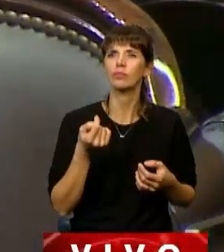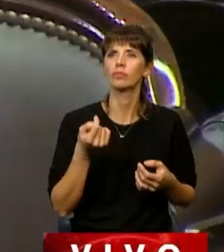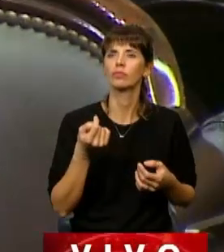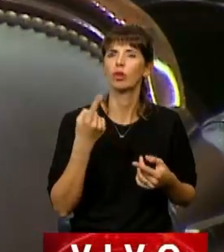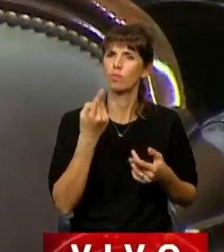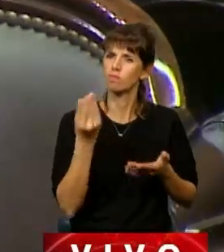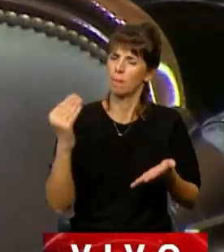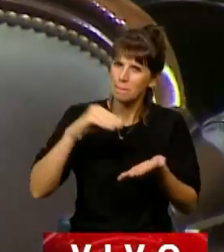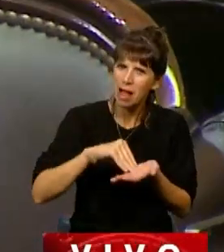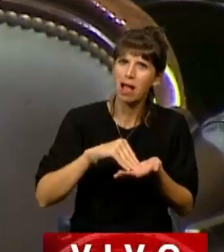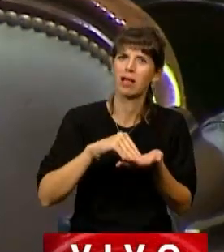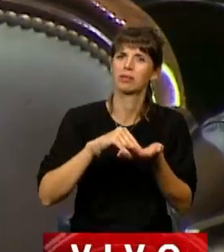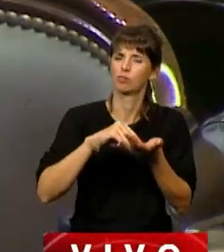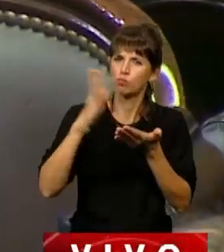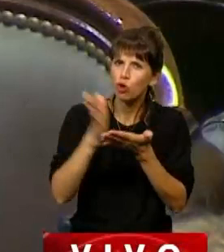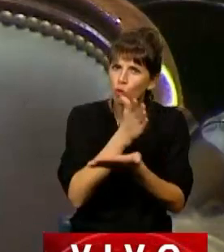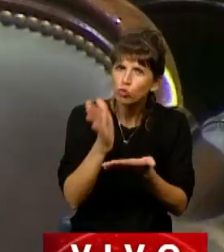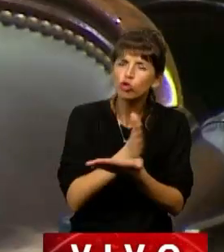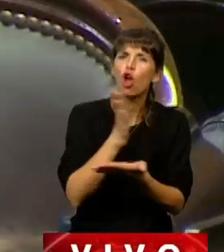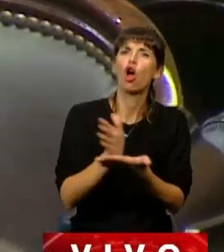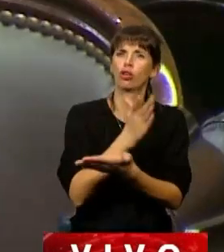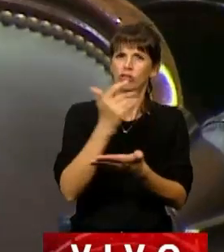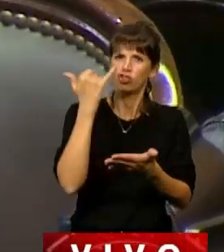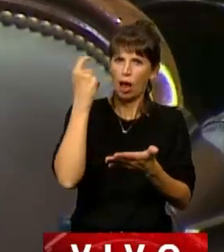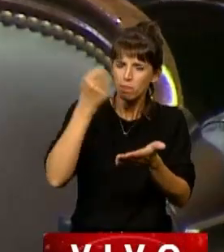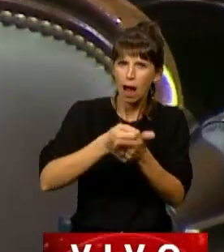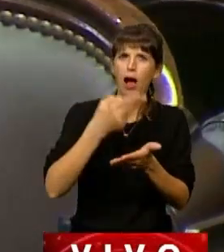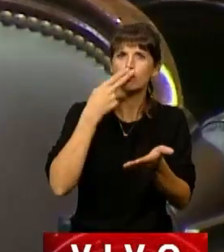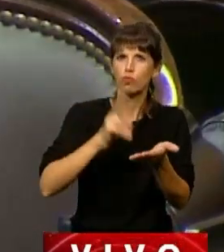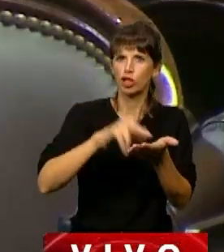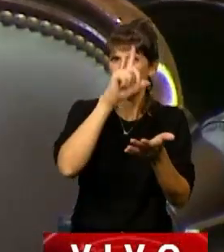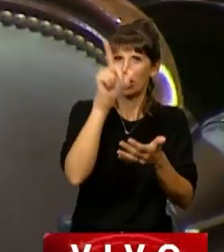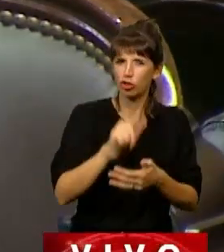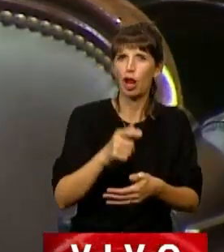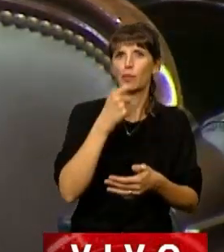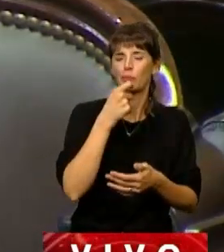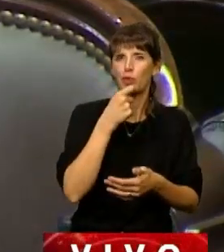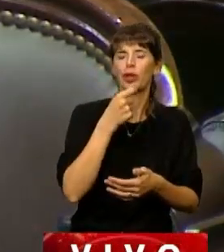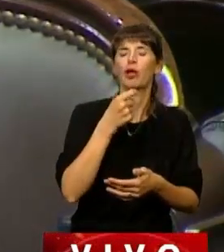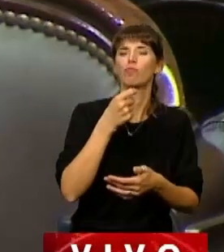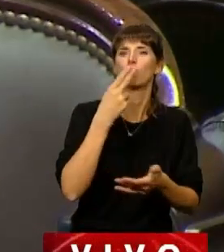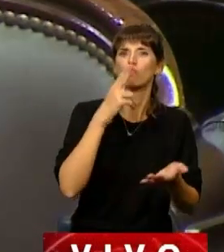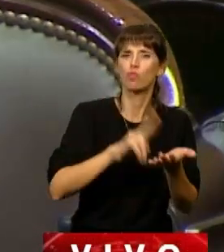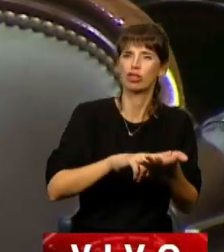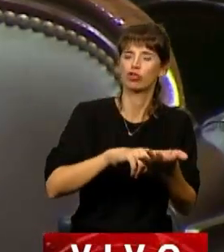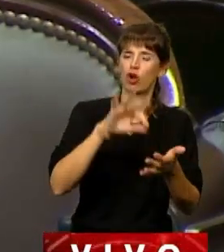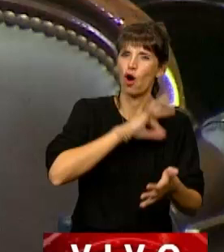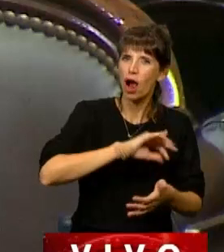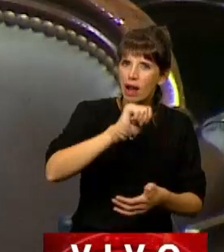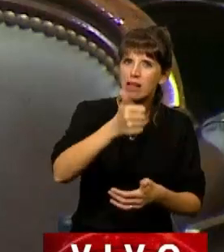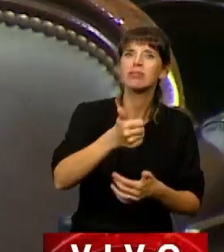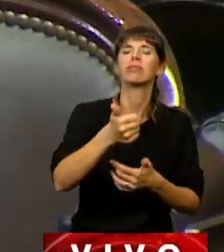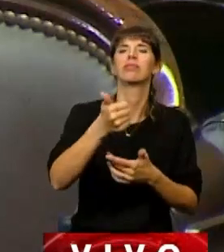una nueva producción y que va a estar afectada por los impuestos nacionales, como es el impuesto a la ganancia y